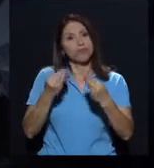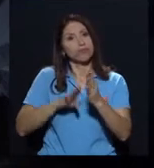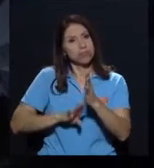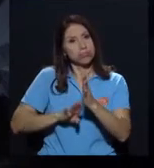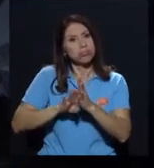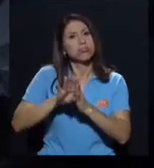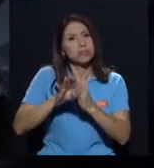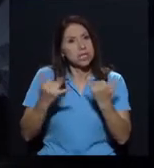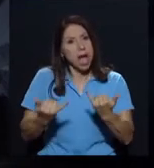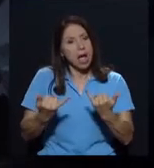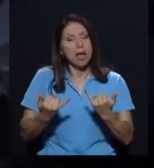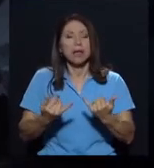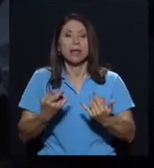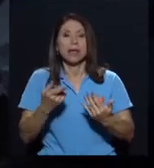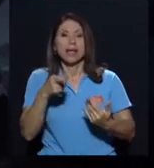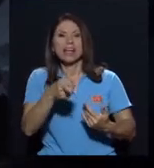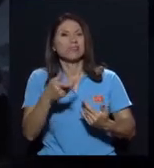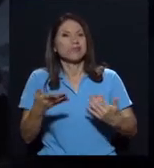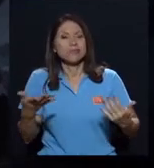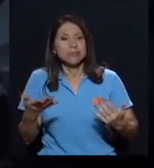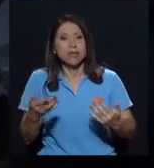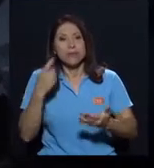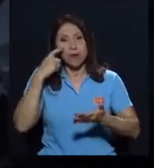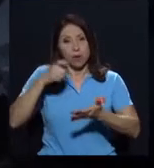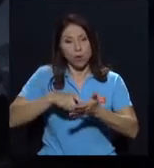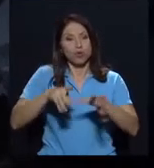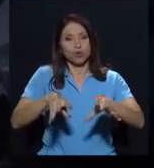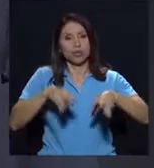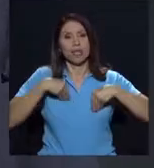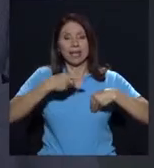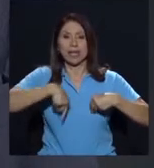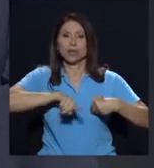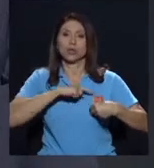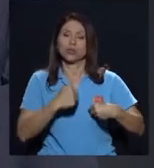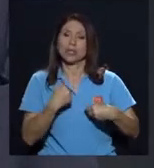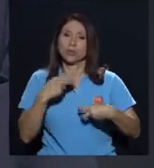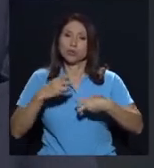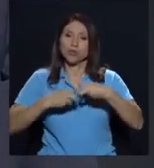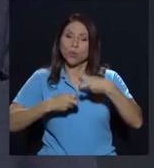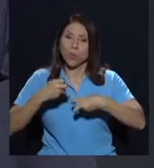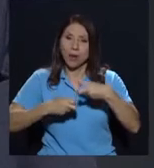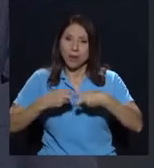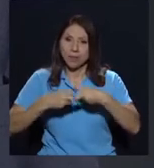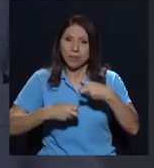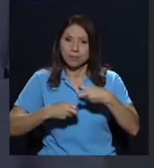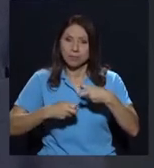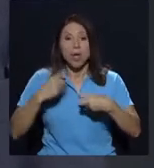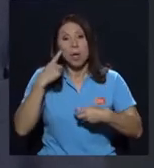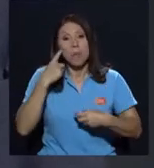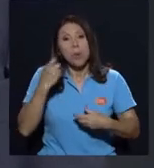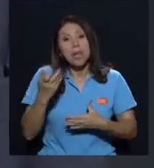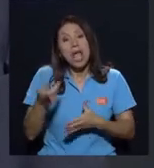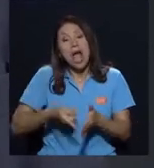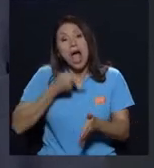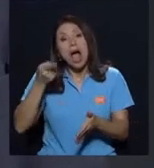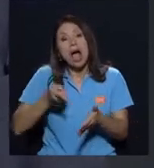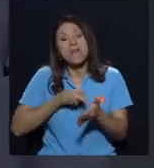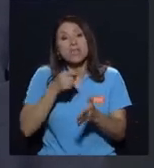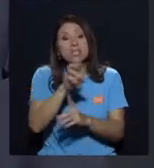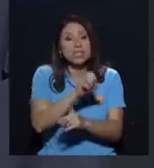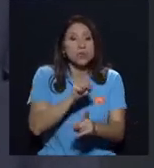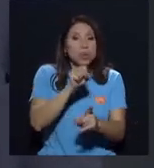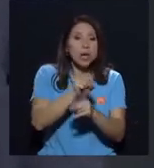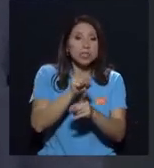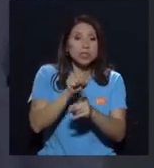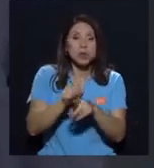que consiste en en reconocer que tenemos un problema porque hay etapas y situaciones en que la gente no no